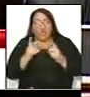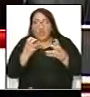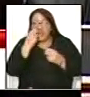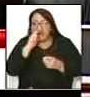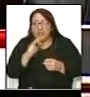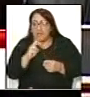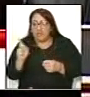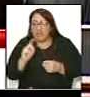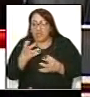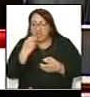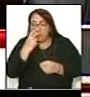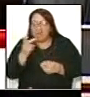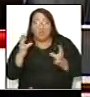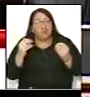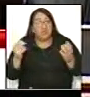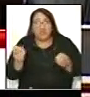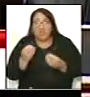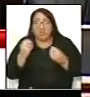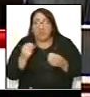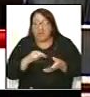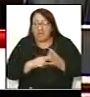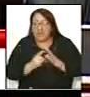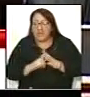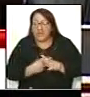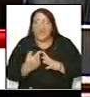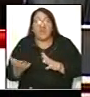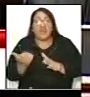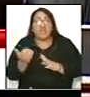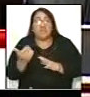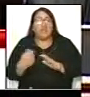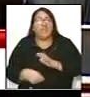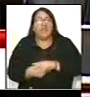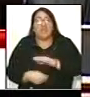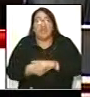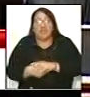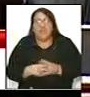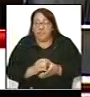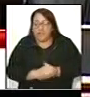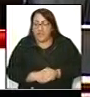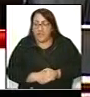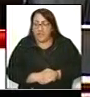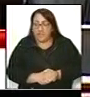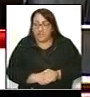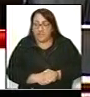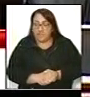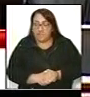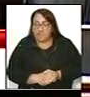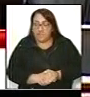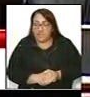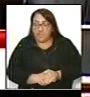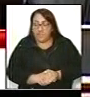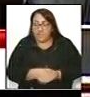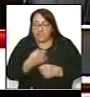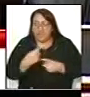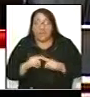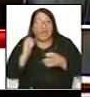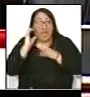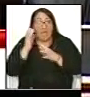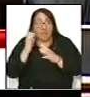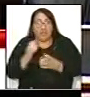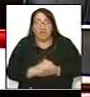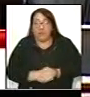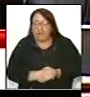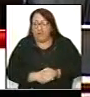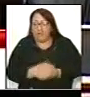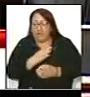ver. Y no lo quisieron ver muchos, porque recibían dinero, señora presidenta, para diferentes campañas